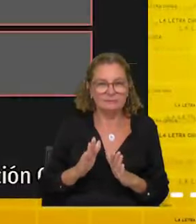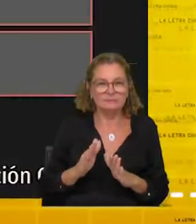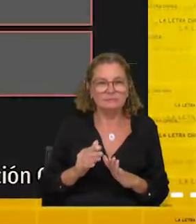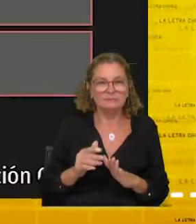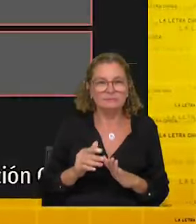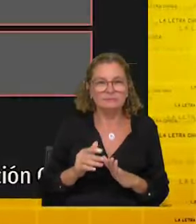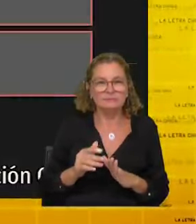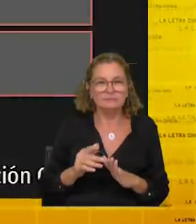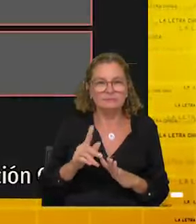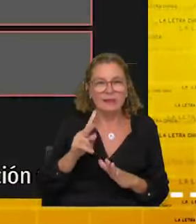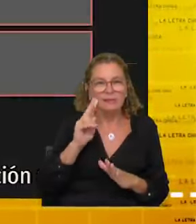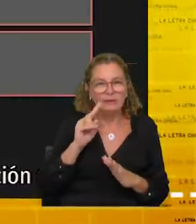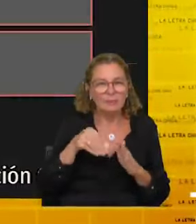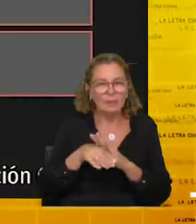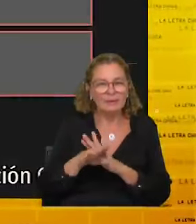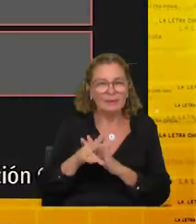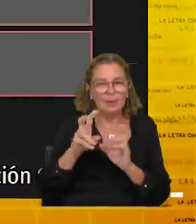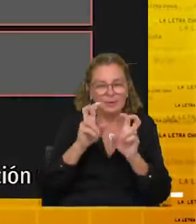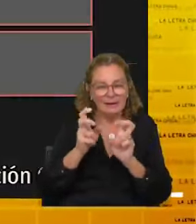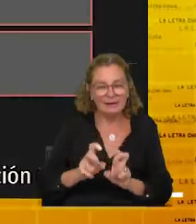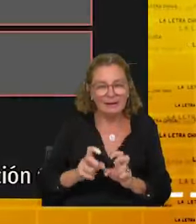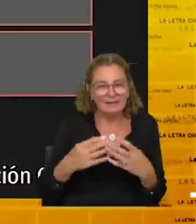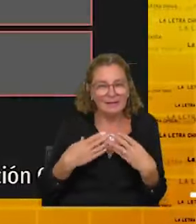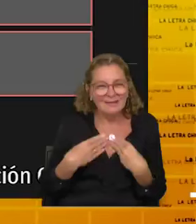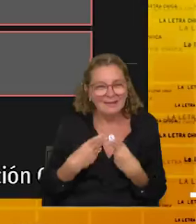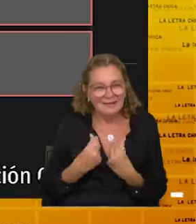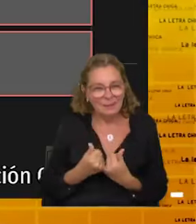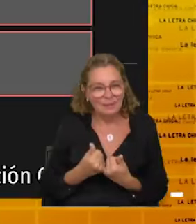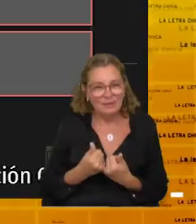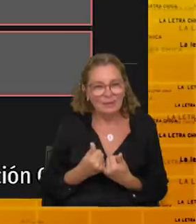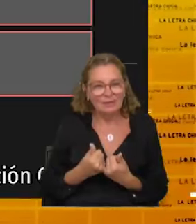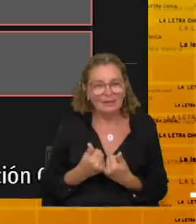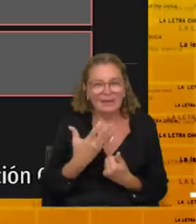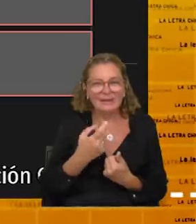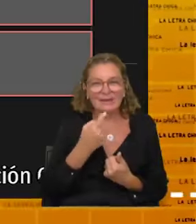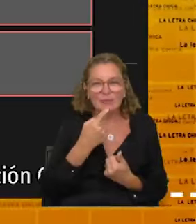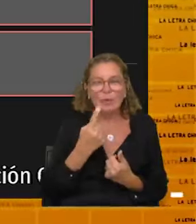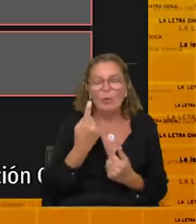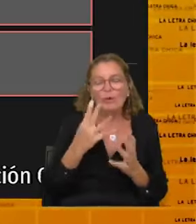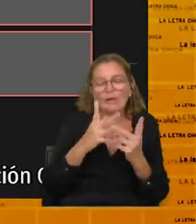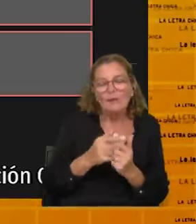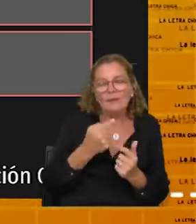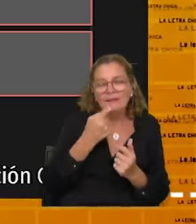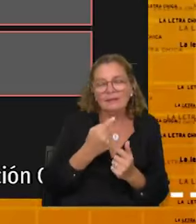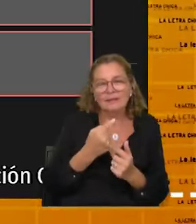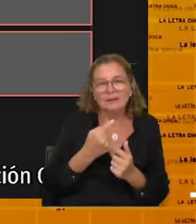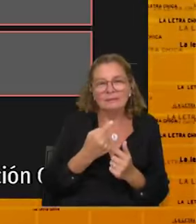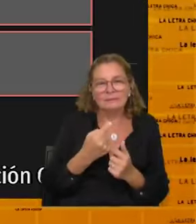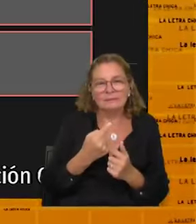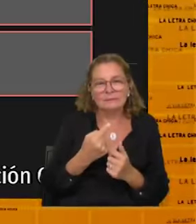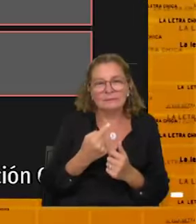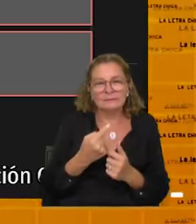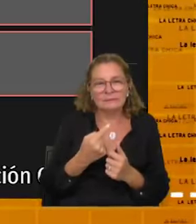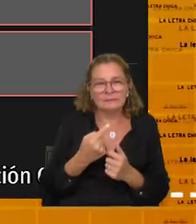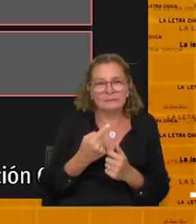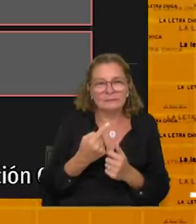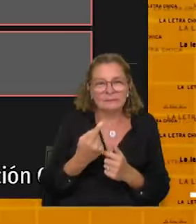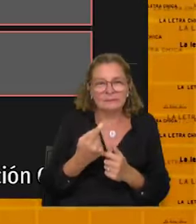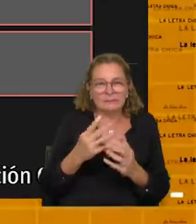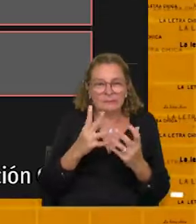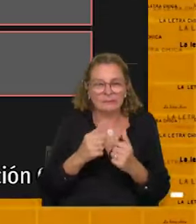eh Y ahí nos metimos a hacer un análisis de sentimiento que es eh una forma de clasificar automáticamente eh con un